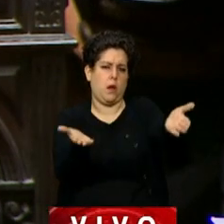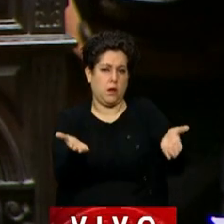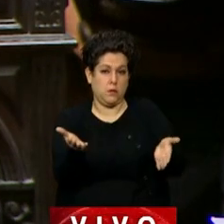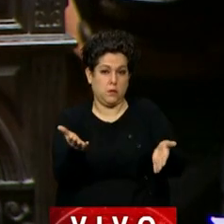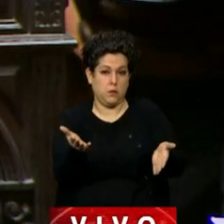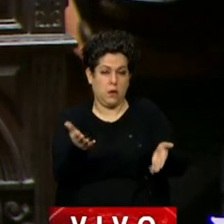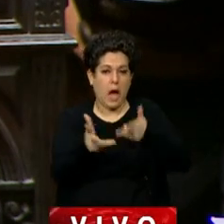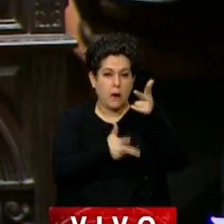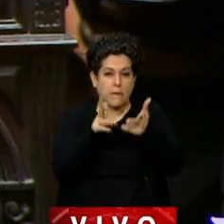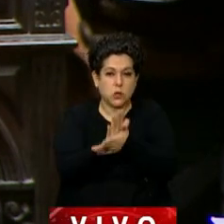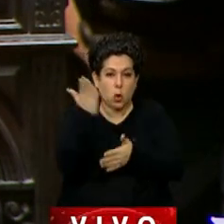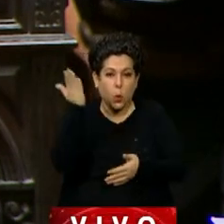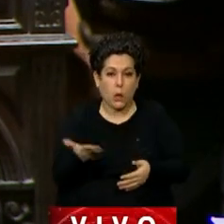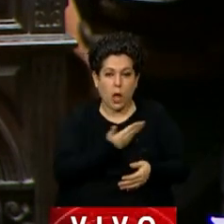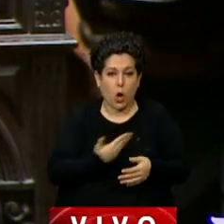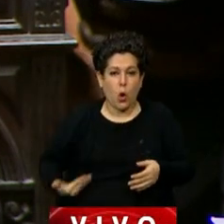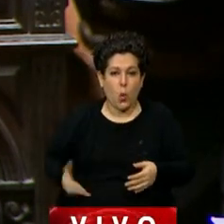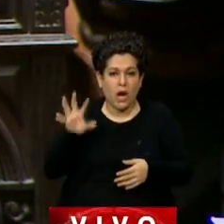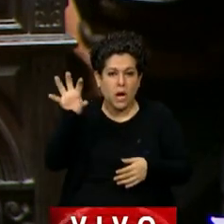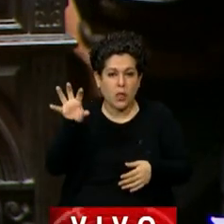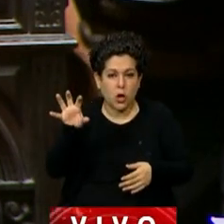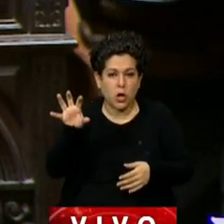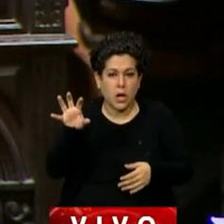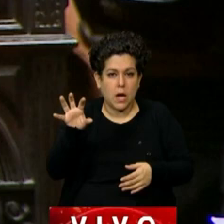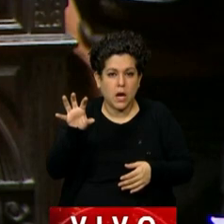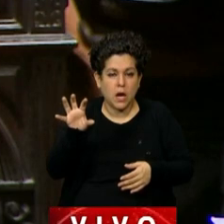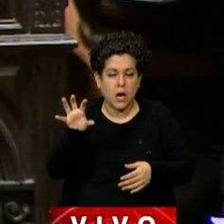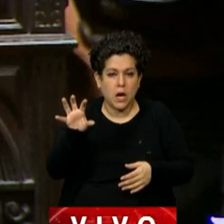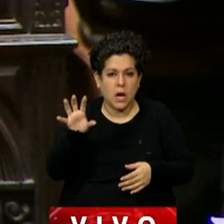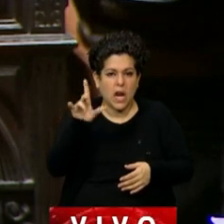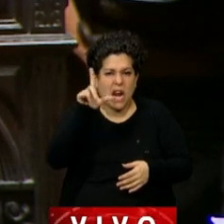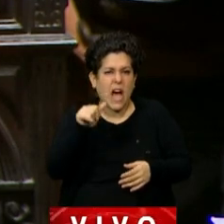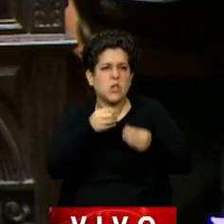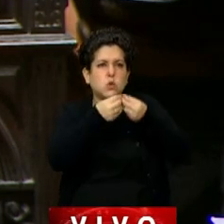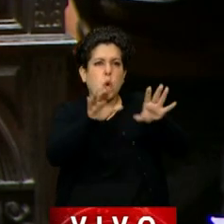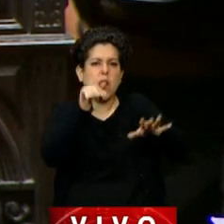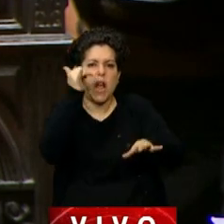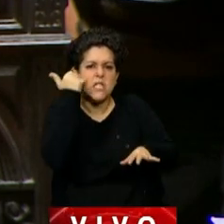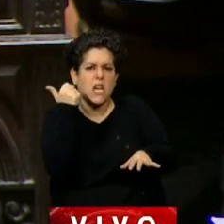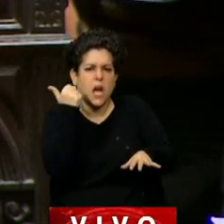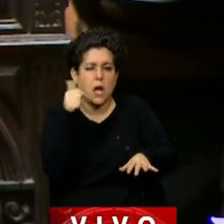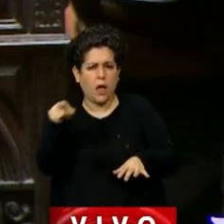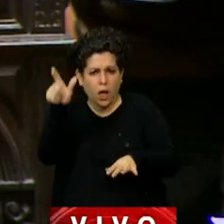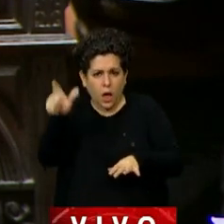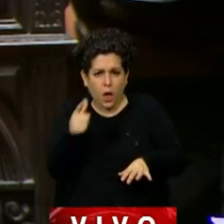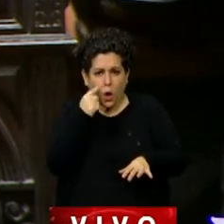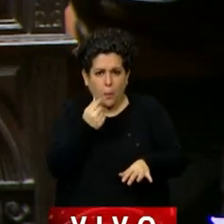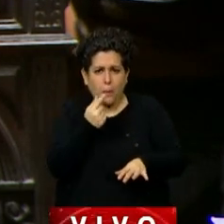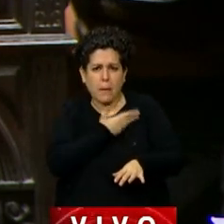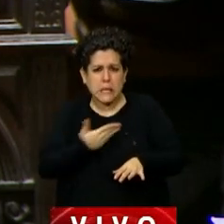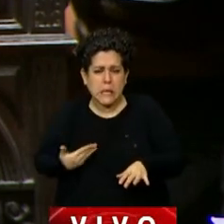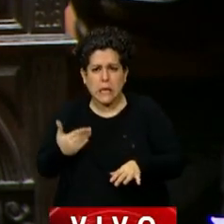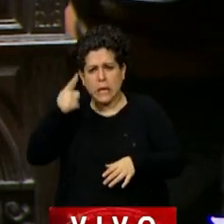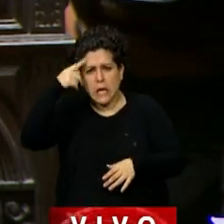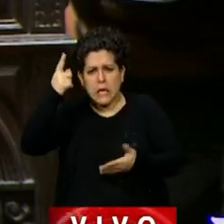al gobernador. ¿Por qué no la suelta ya? El presidente del Tribunal Superior de Justicia de Jujuy.